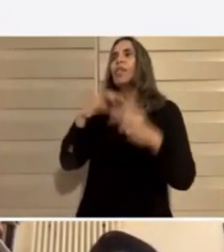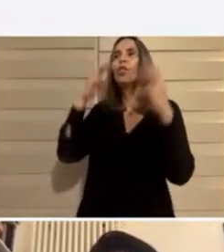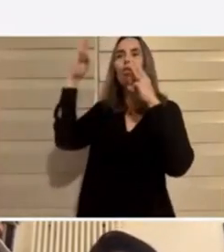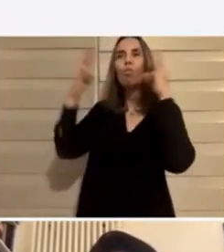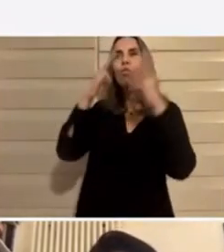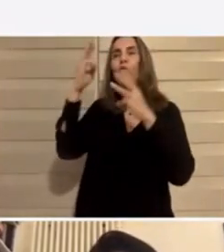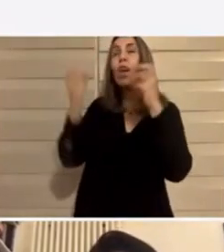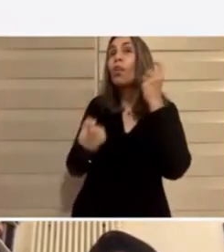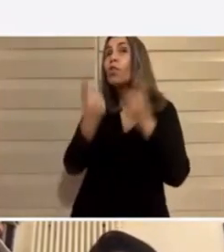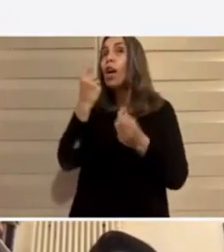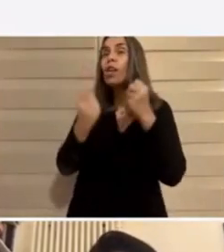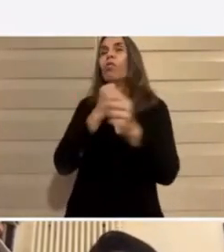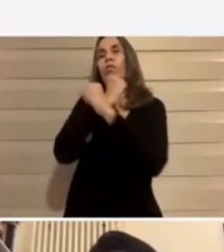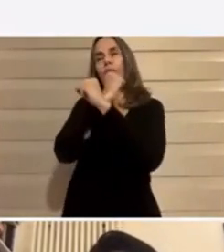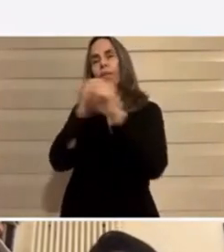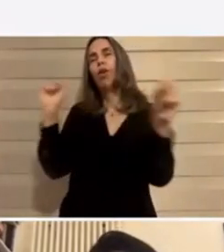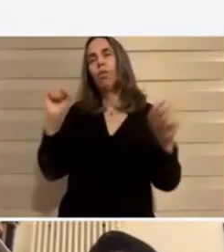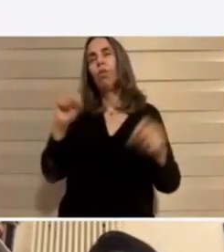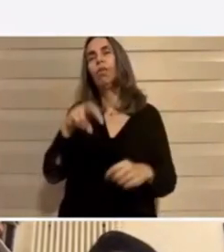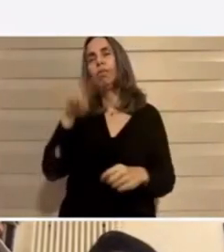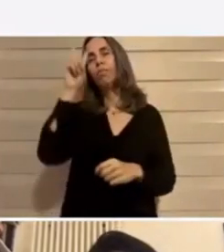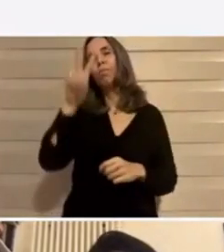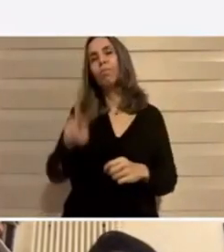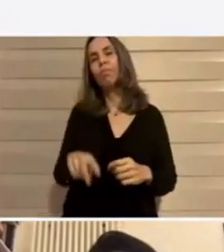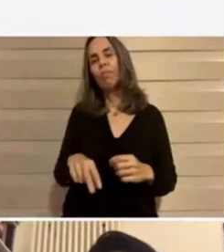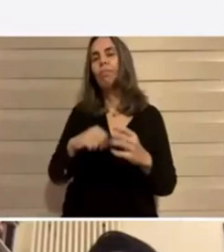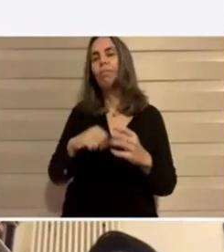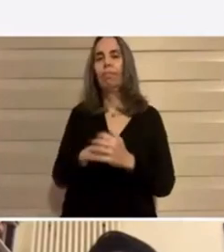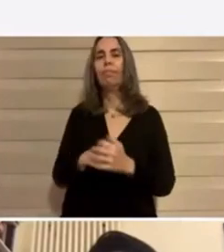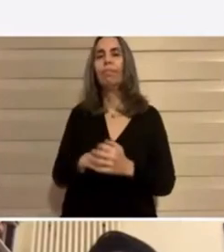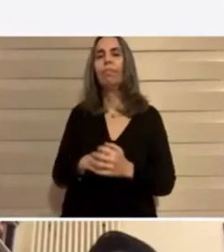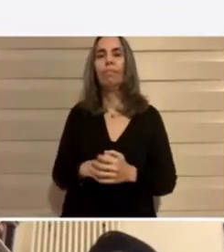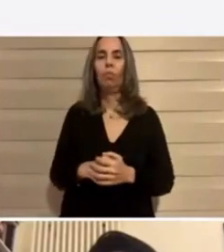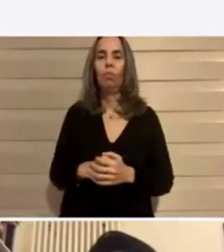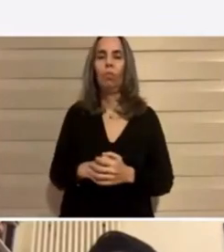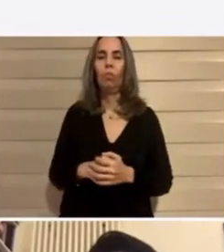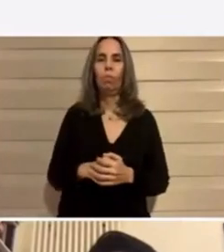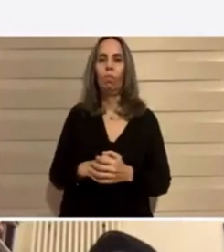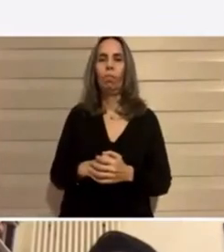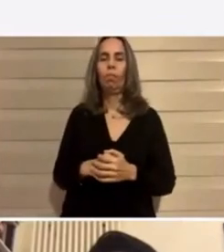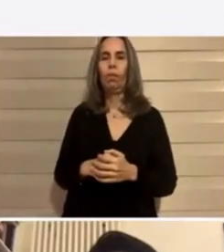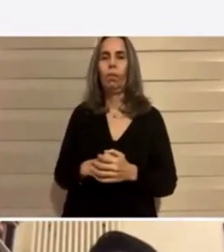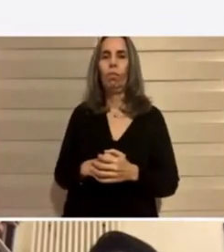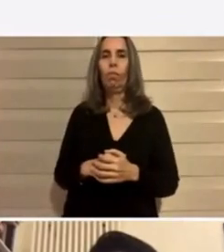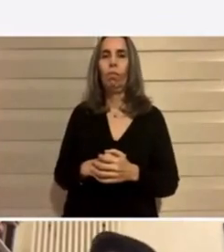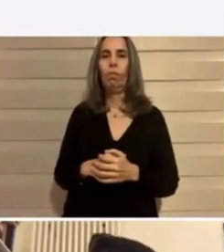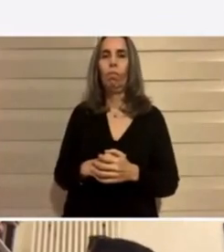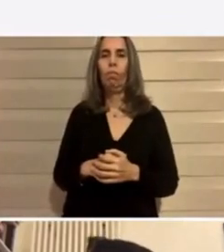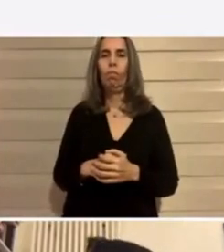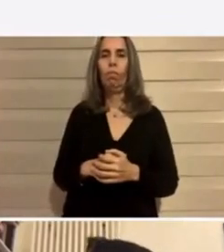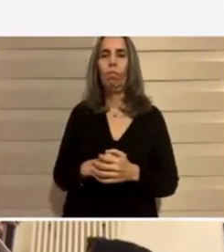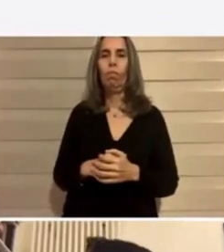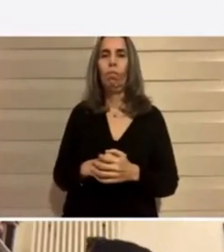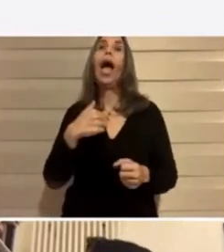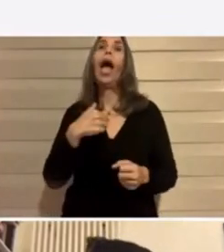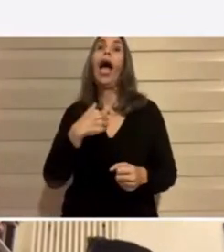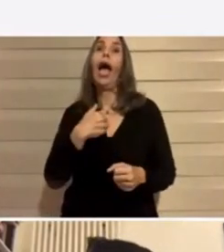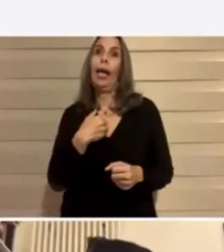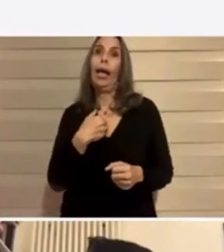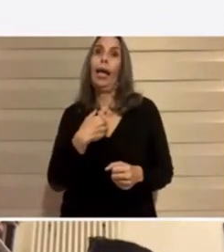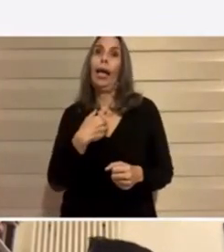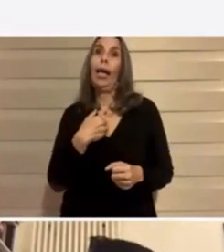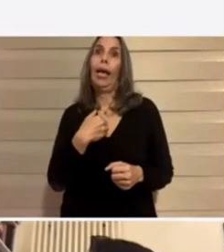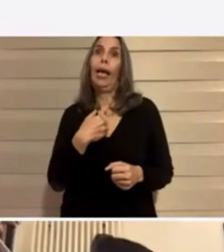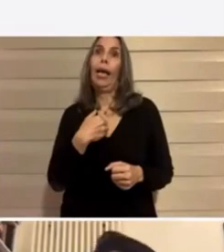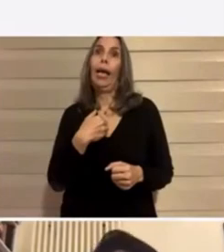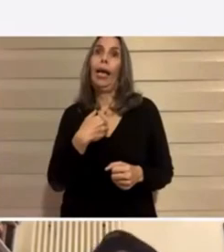Y para, pues, a mí, la verdad, leer me gusta cómodamente, en un lugar donde estoy rico, a lo mejor en